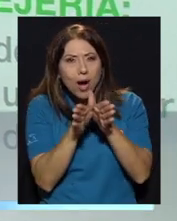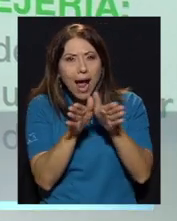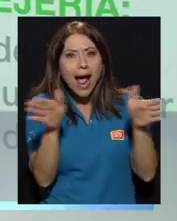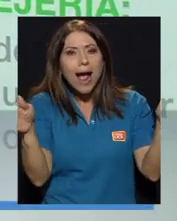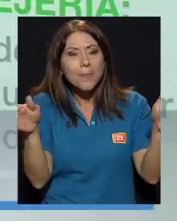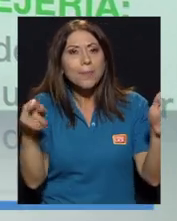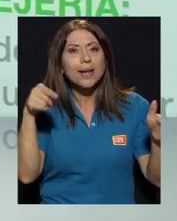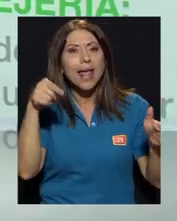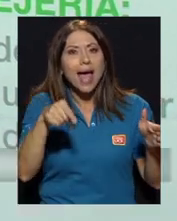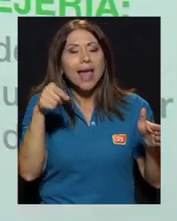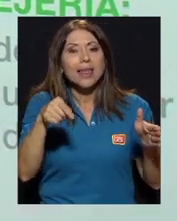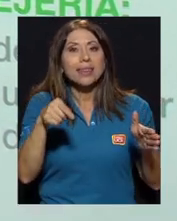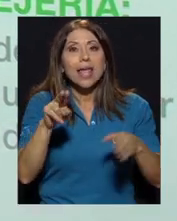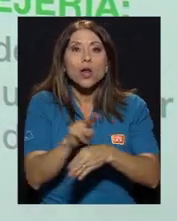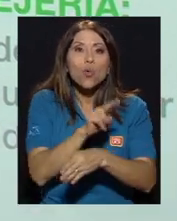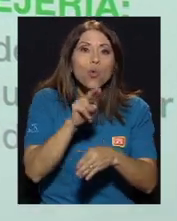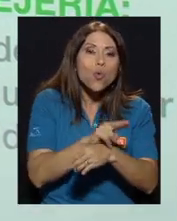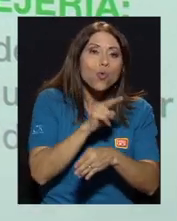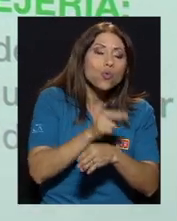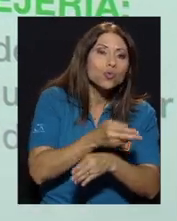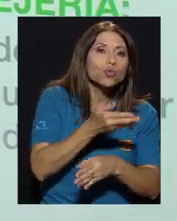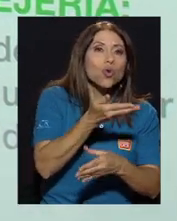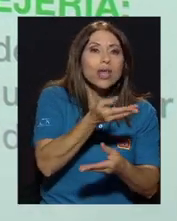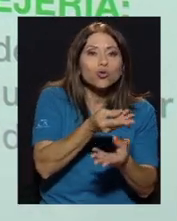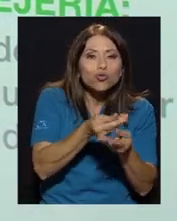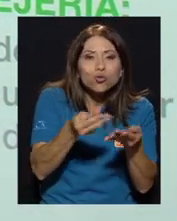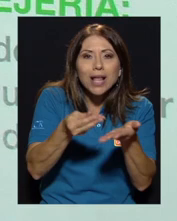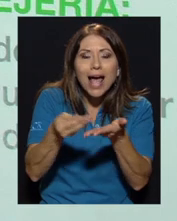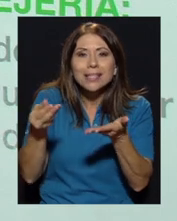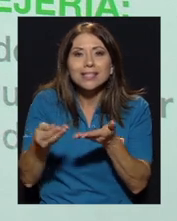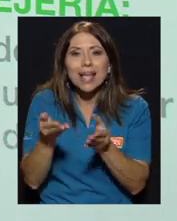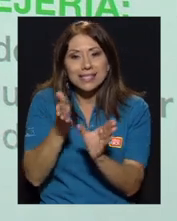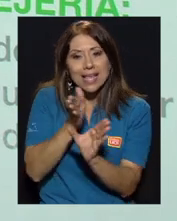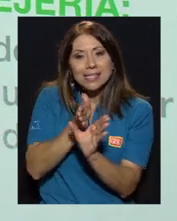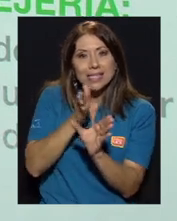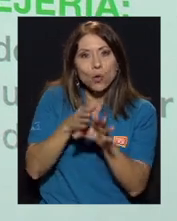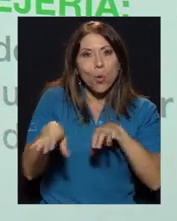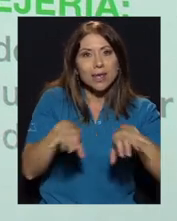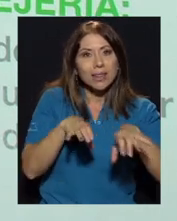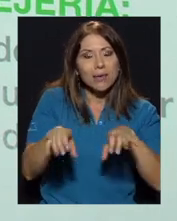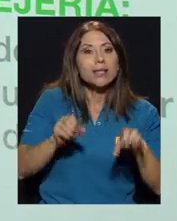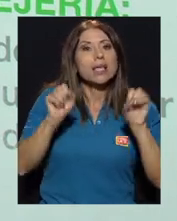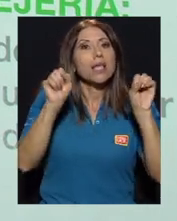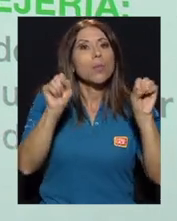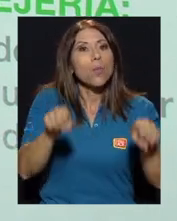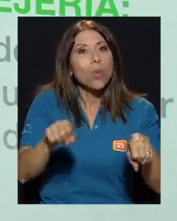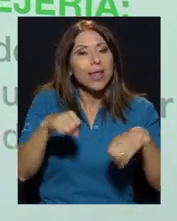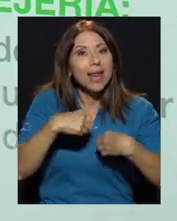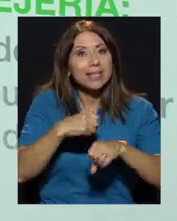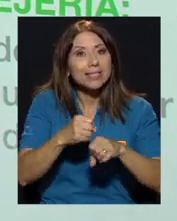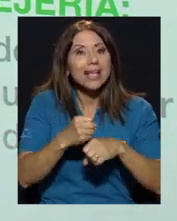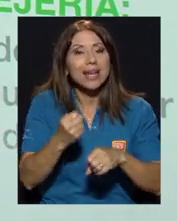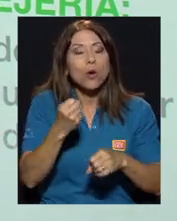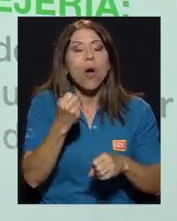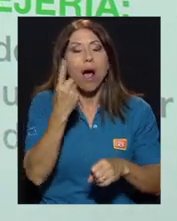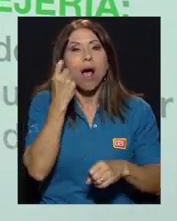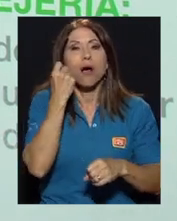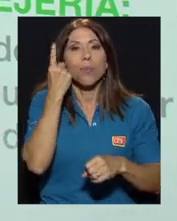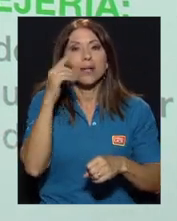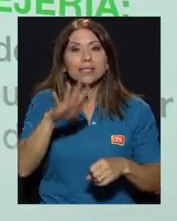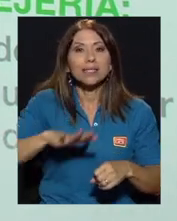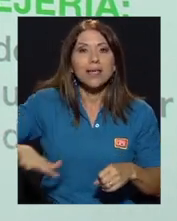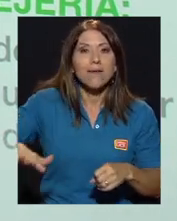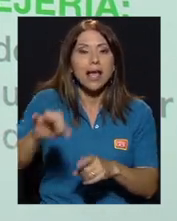es el consumo de sustancias psicoactivas y poder generar una atención más comprensiva de la realidad que viven las